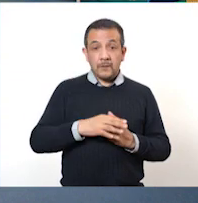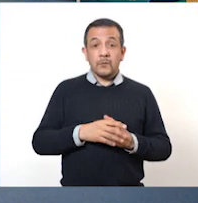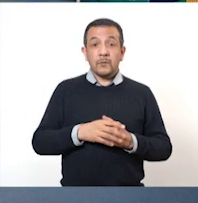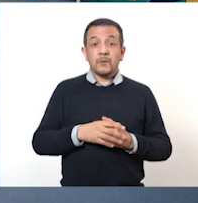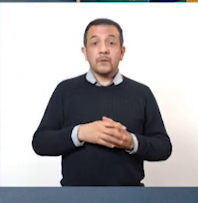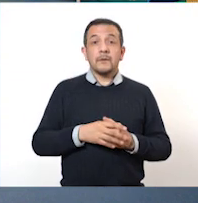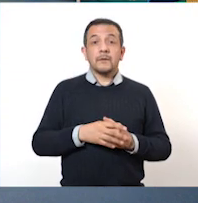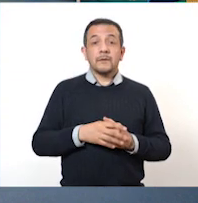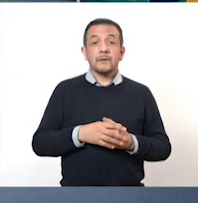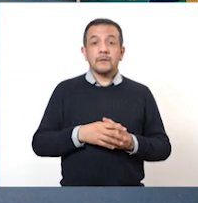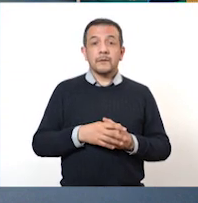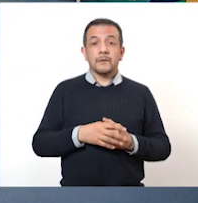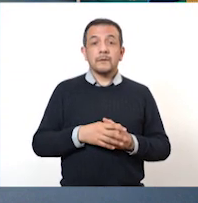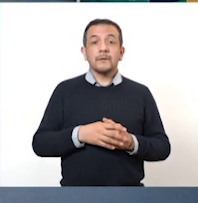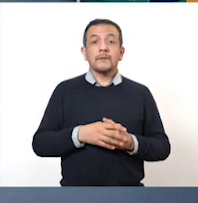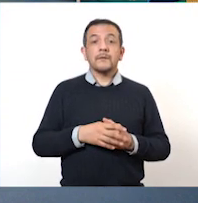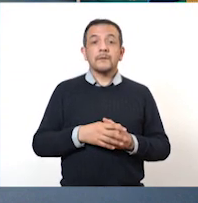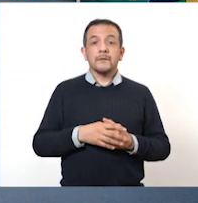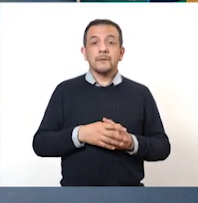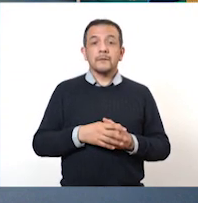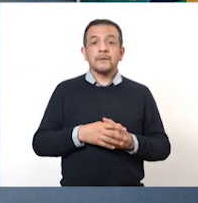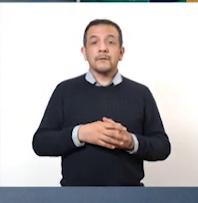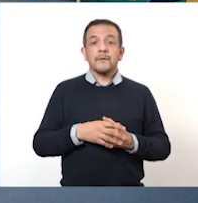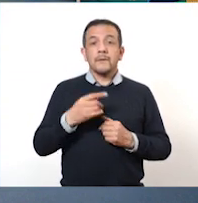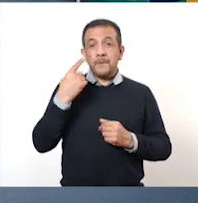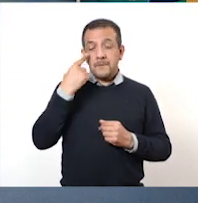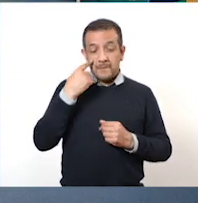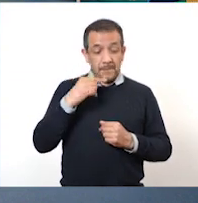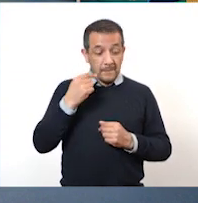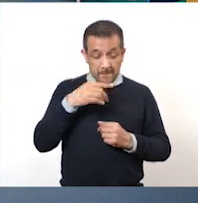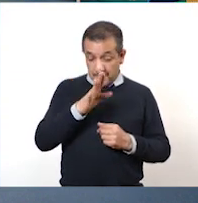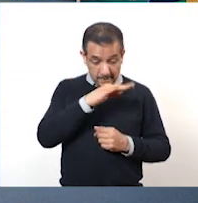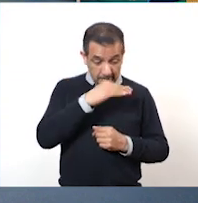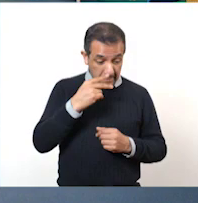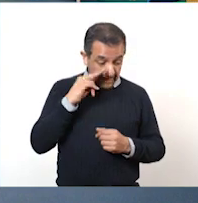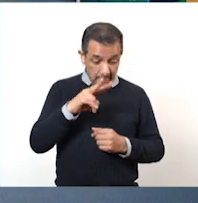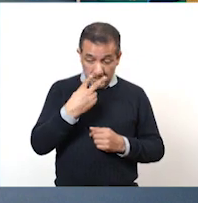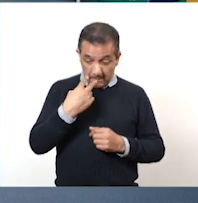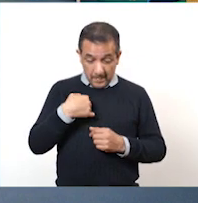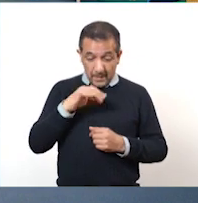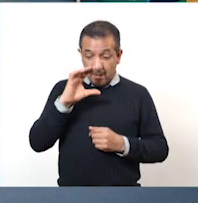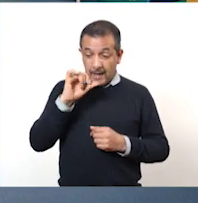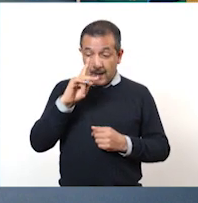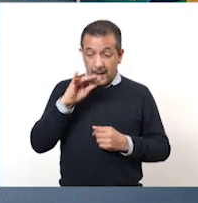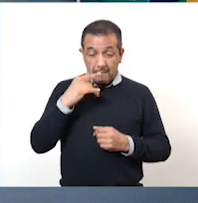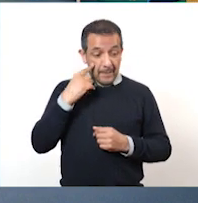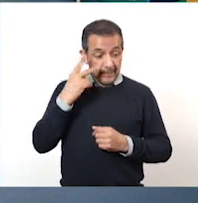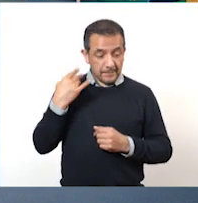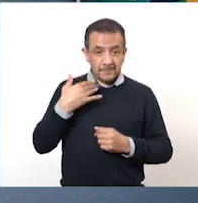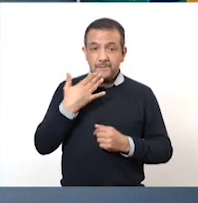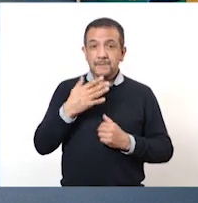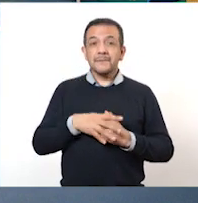misma mano. Vamos a ver, con la misma mano. Ahí está, Carlita. Mira, Carlita, con la misma mano. Ahí está.